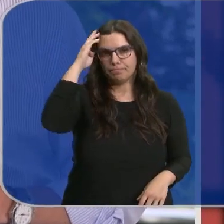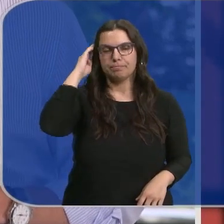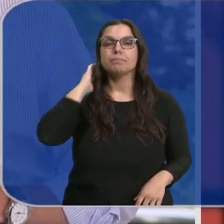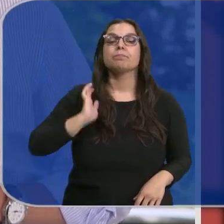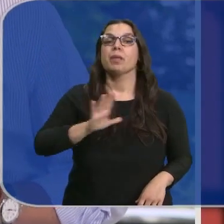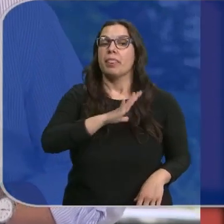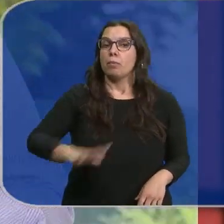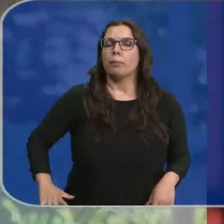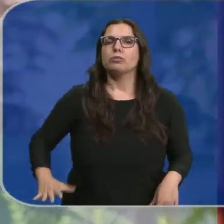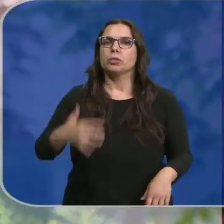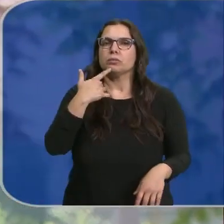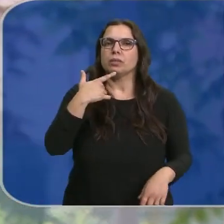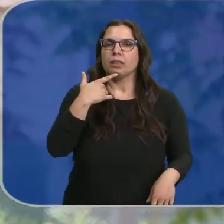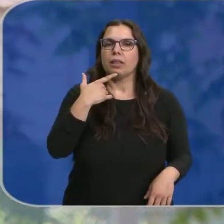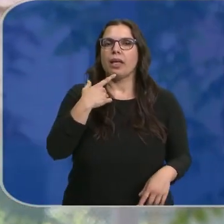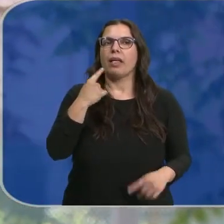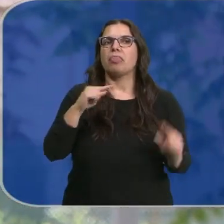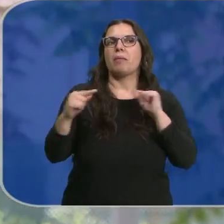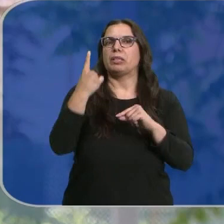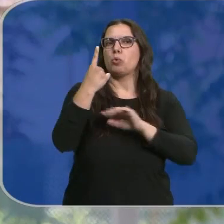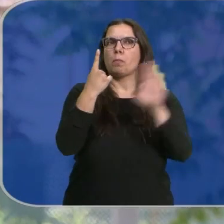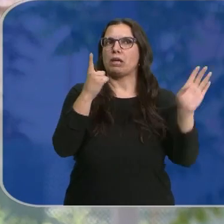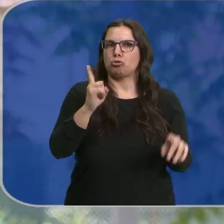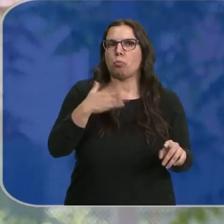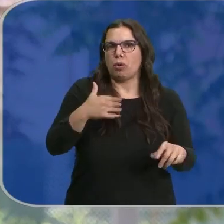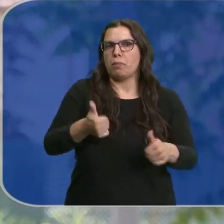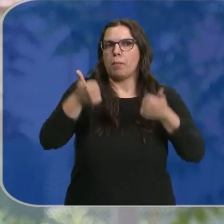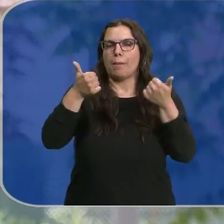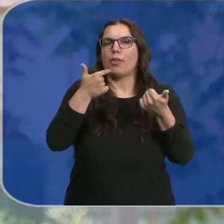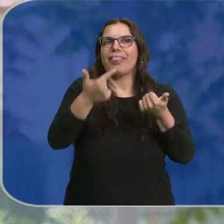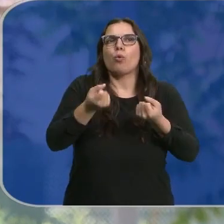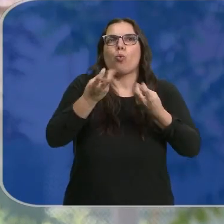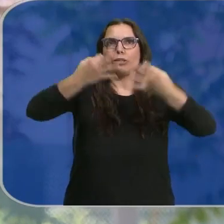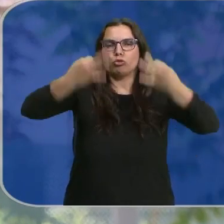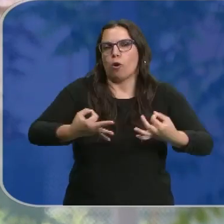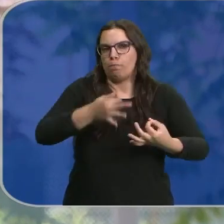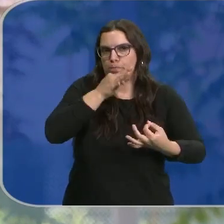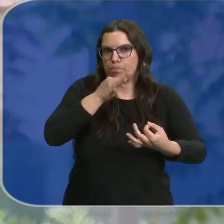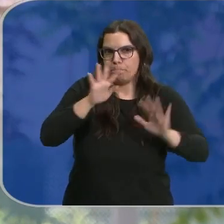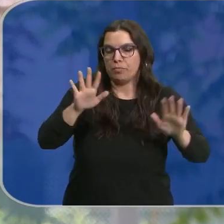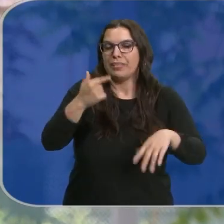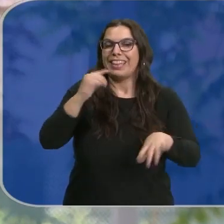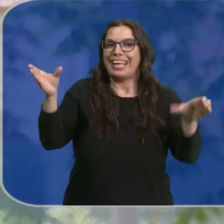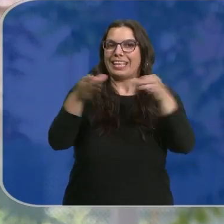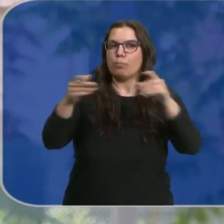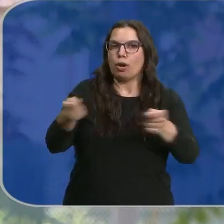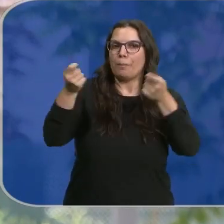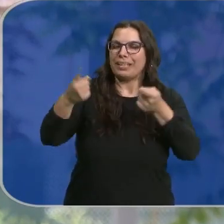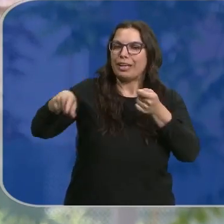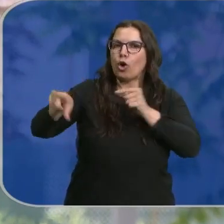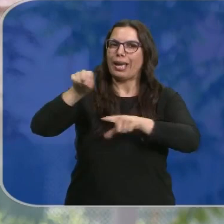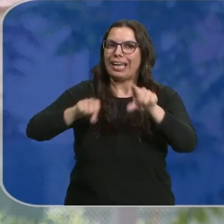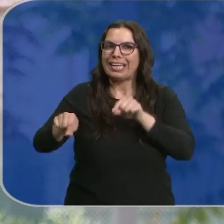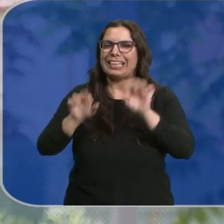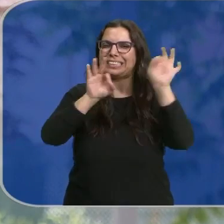Pues de momento no cierra la puerta a que se celebre más de un debate, pero tampoco concreta cuántos. Para el líder del Partido Popular deben ser los equipos de campaña los que elijan